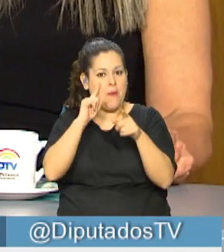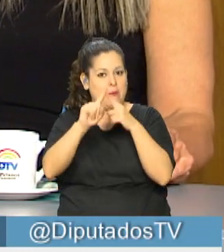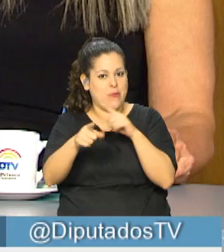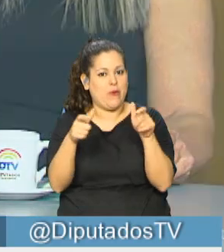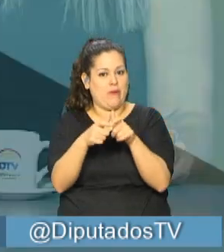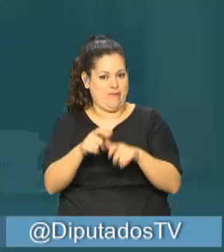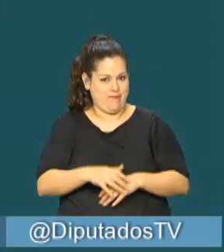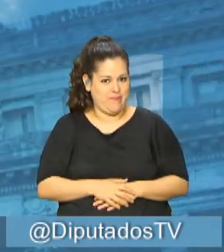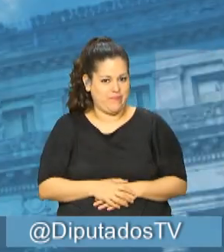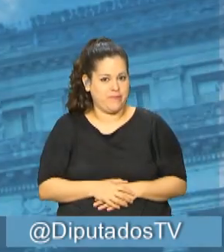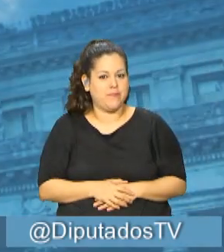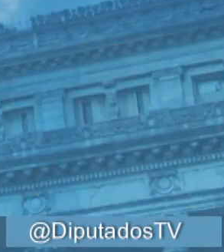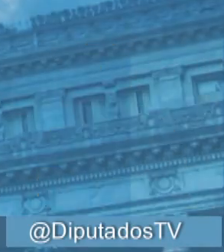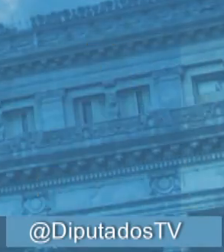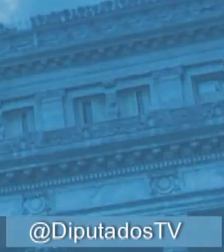TV.